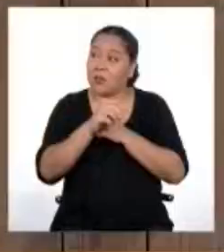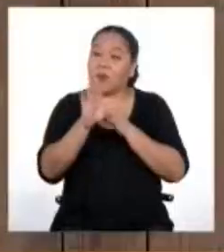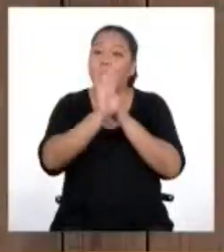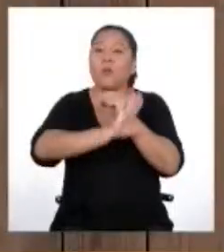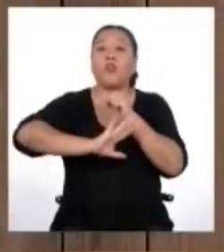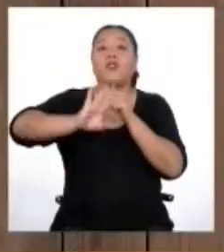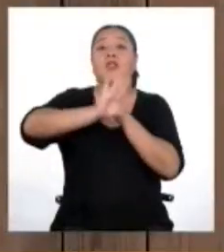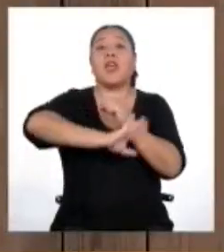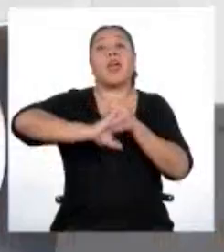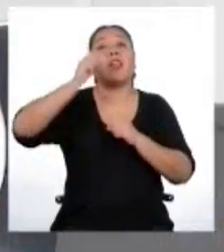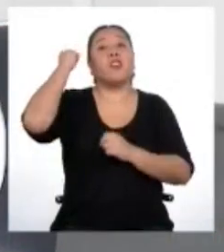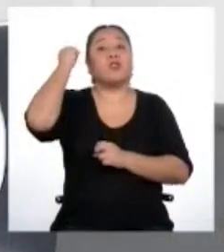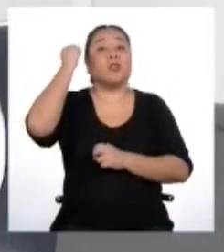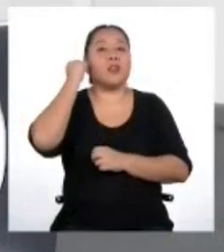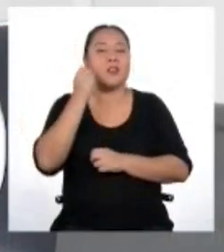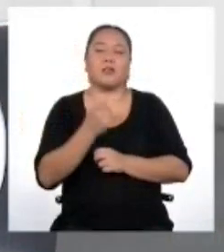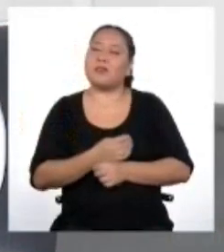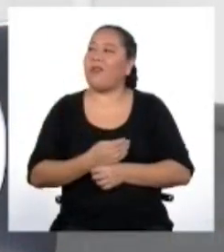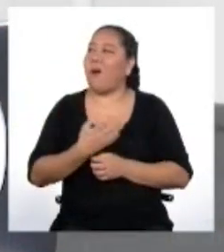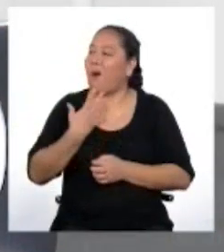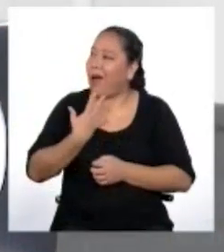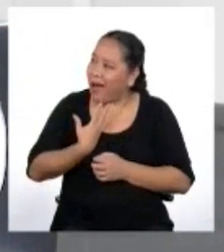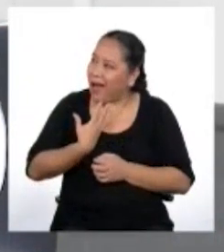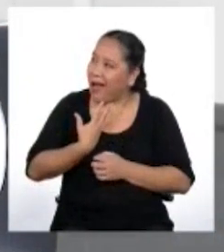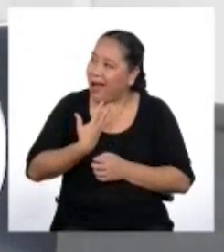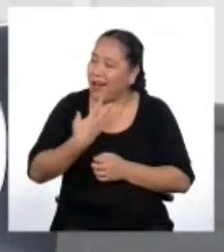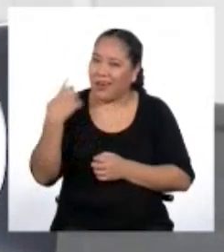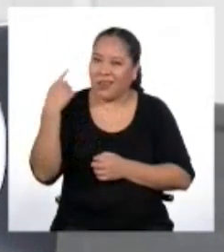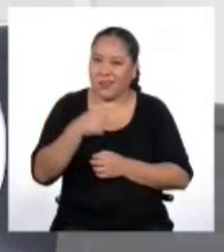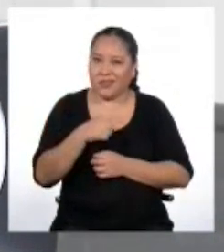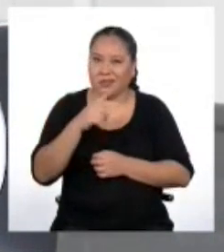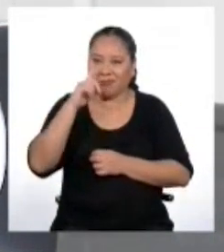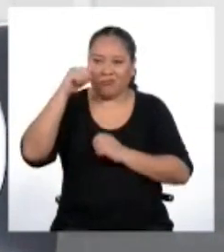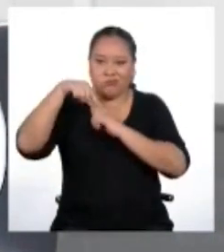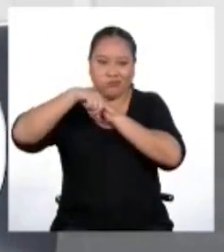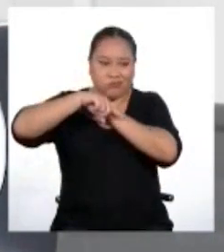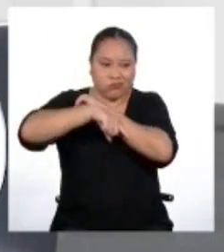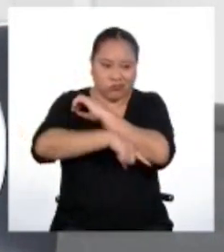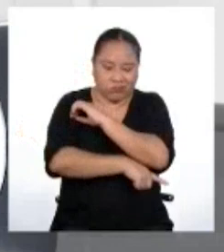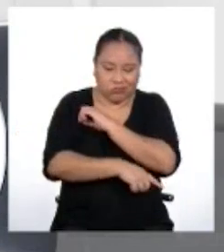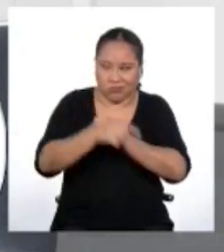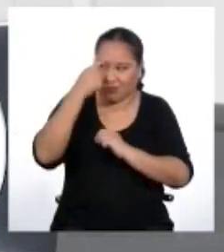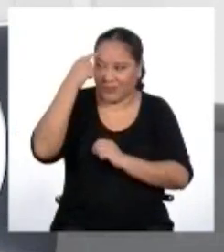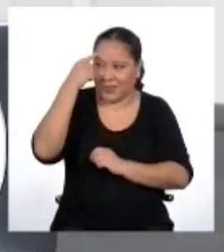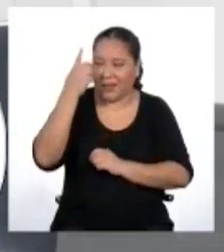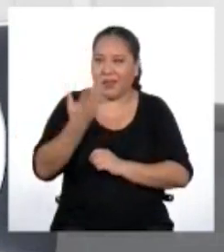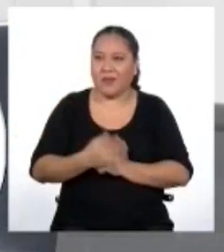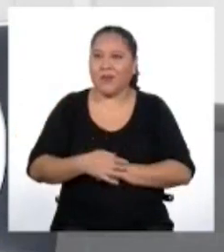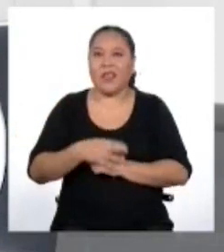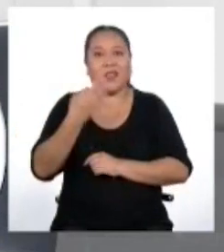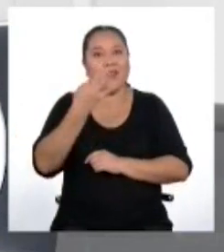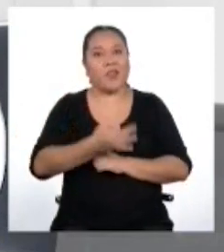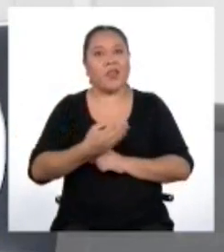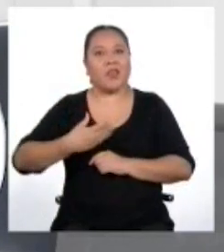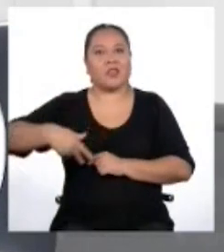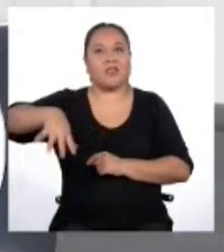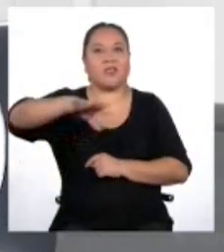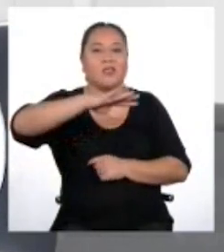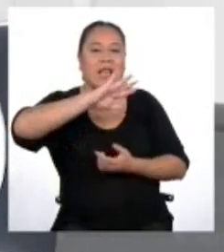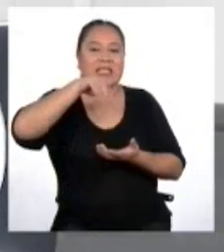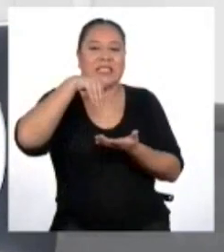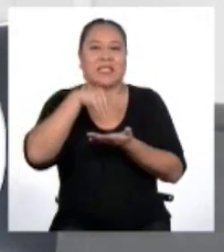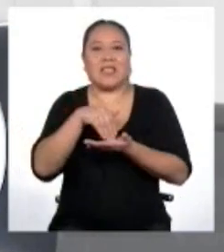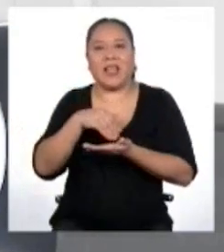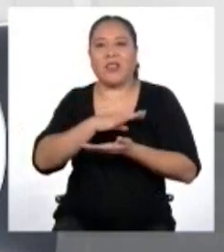derechos. Así es. ¡Guau! Es más complejo de lo que pensaba. De verdad, es como si nosotros fuéramos el centro